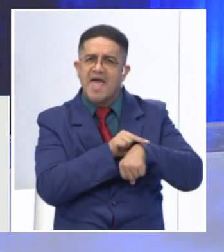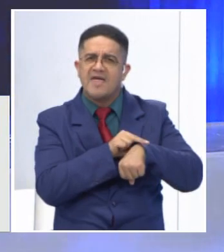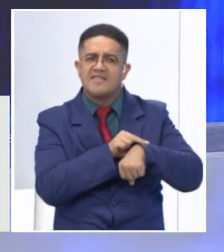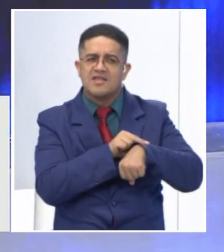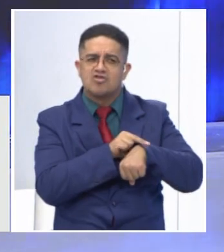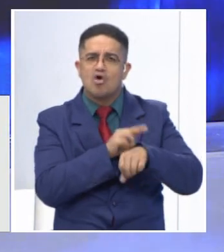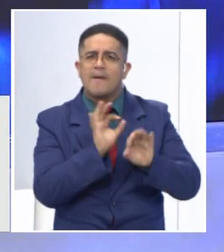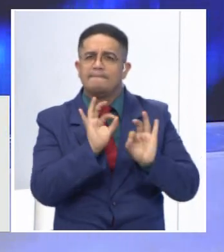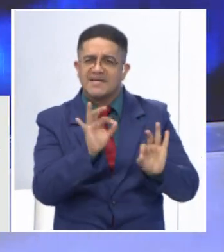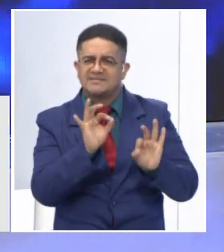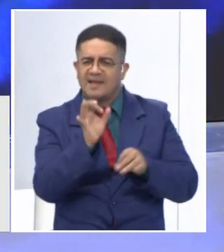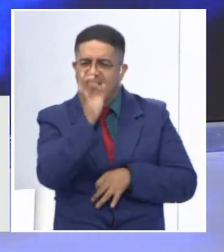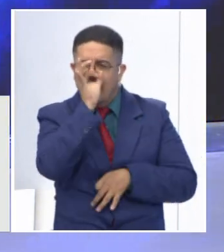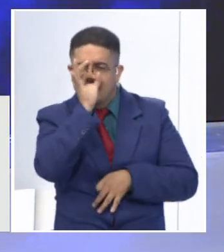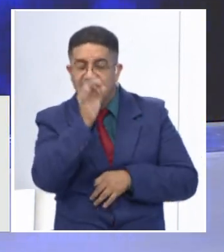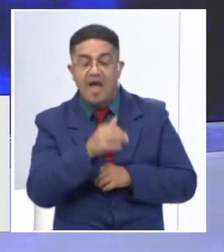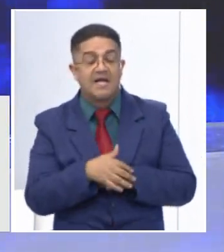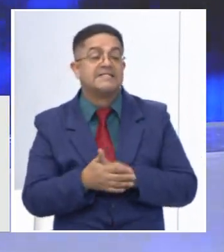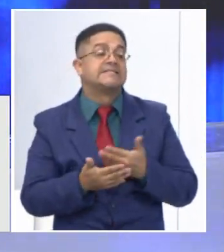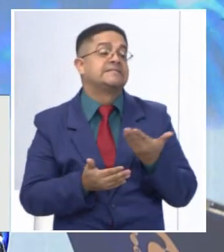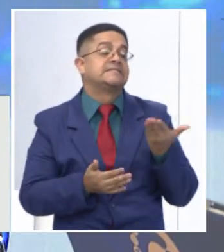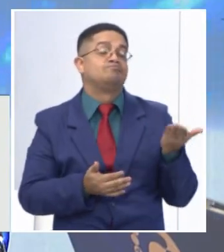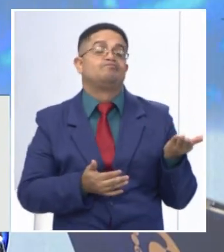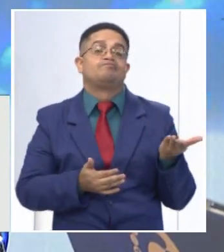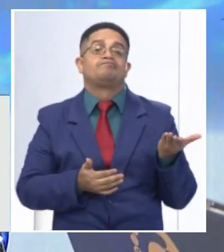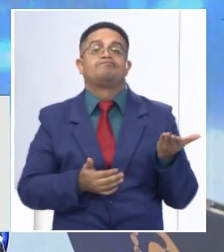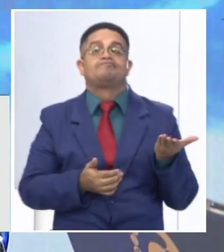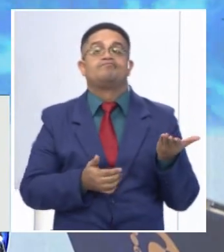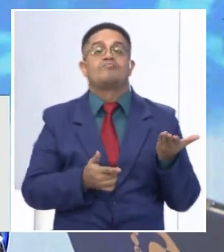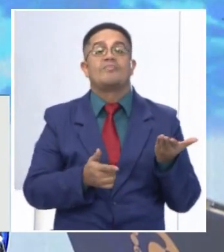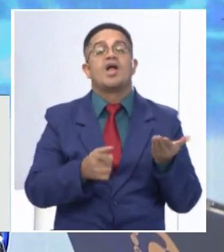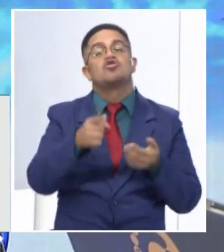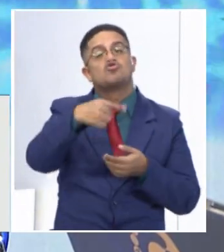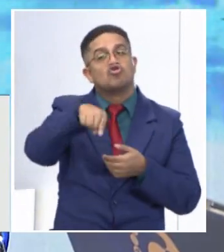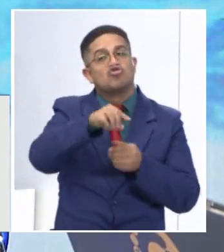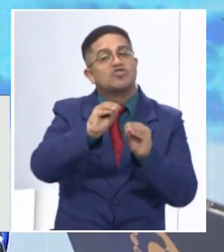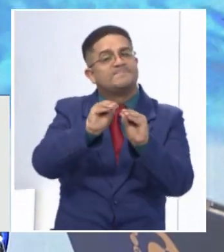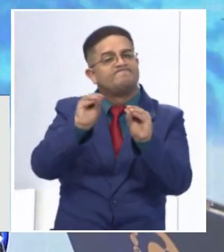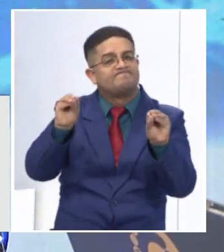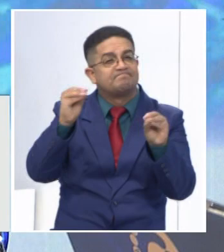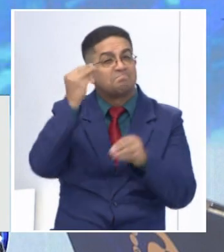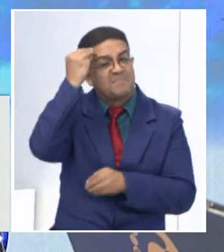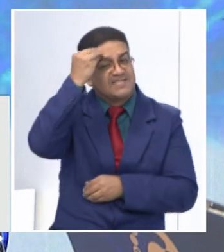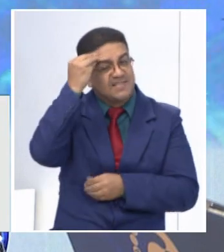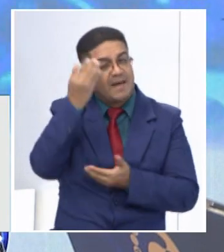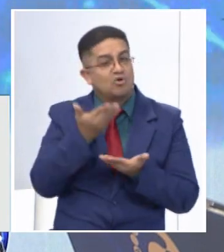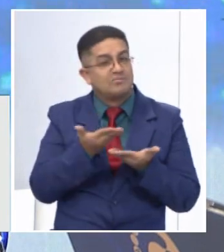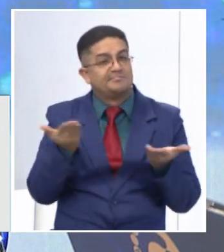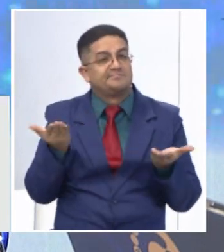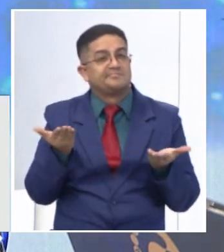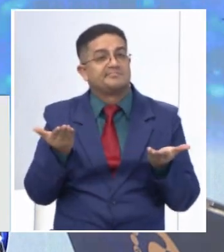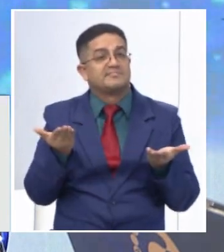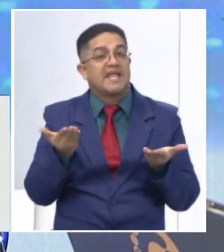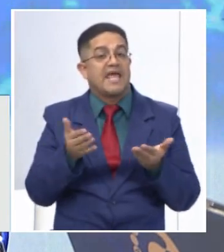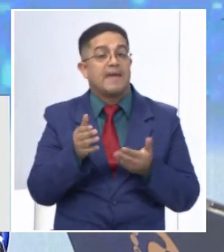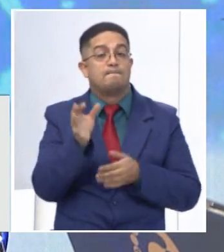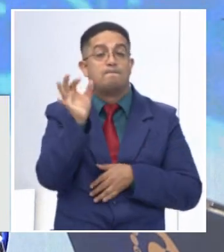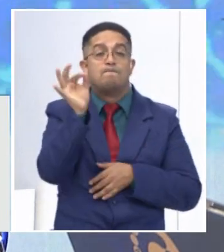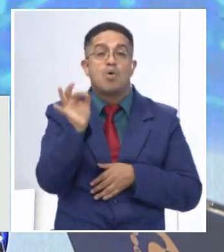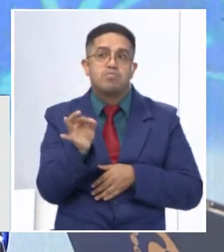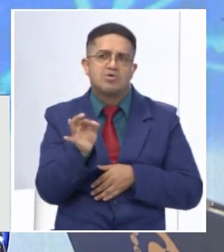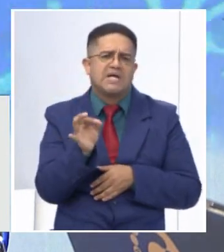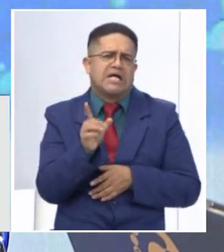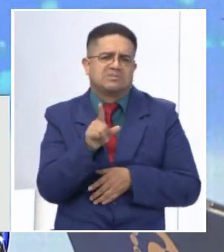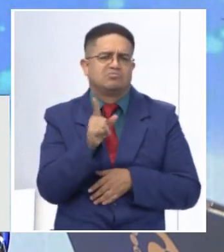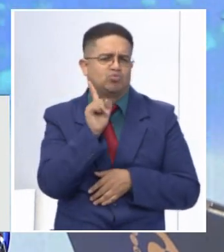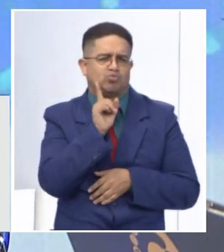médico coloproctólogo? Lamentablemente le hacemos creer a la población, le hacemos creer a las personas que la defecación es un tabú.